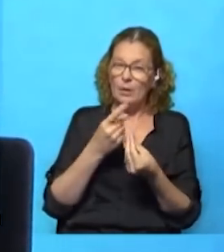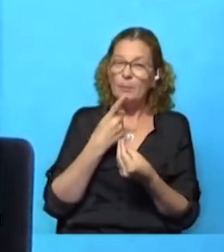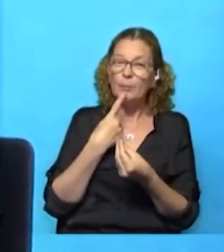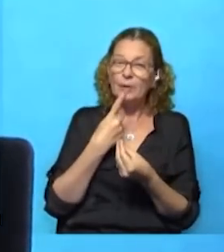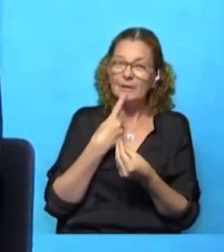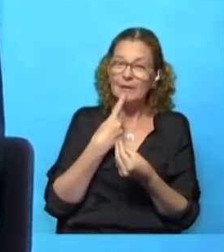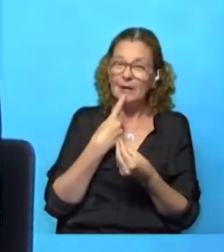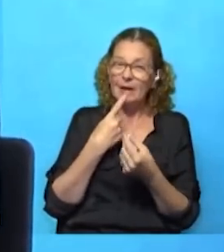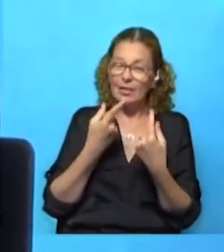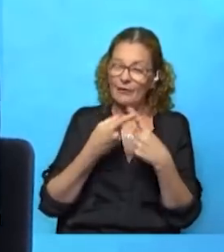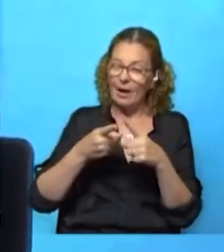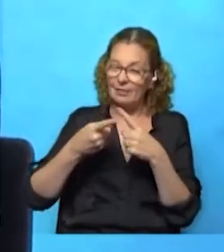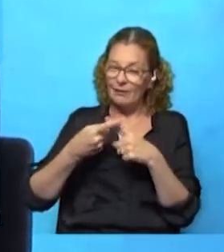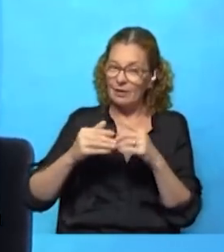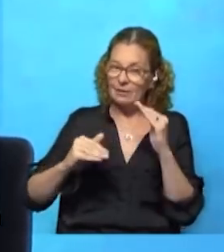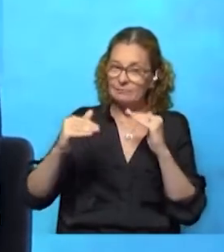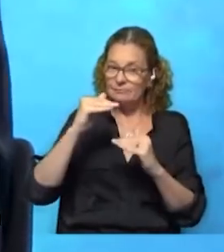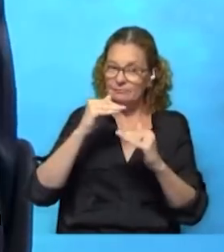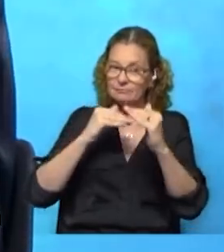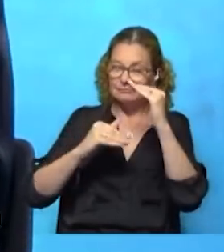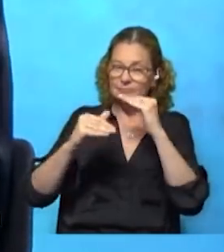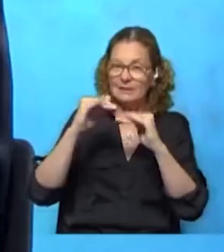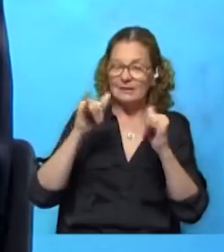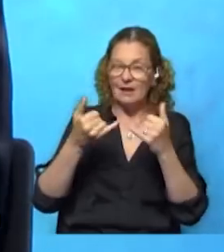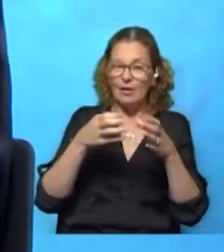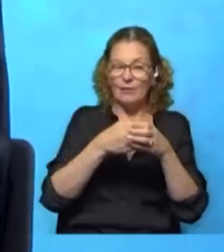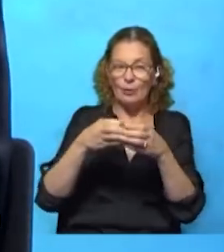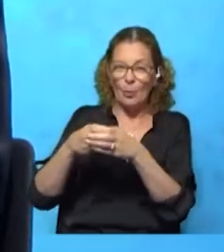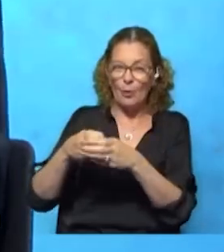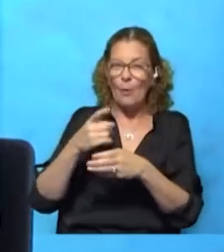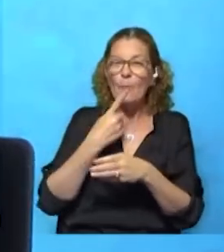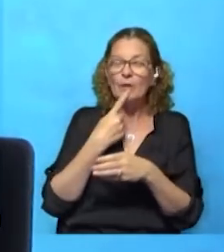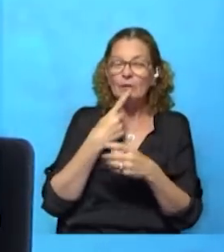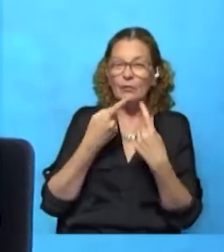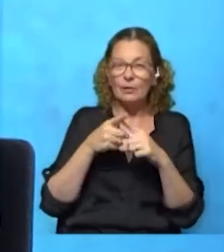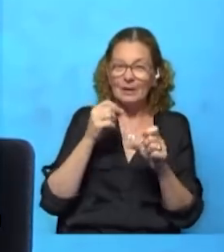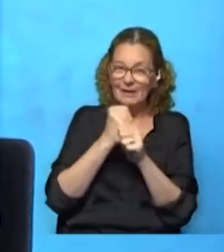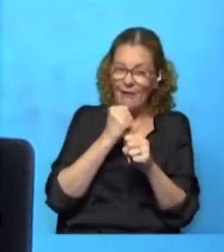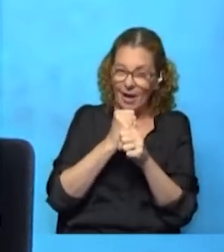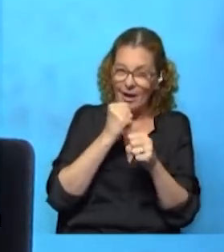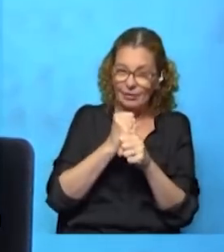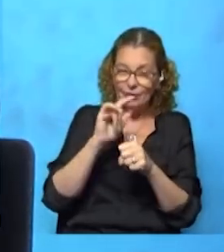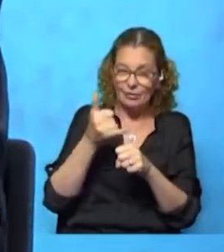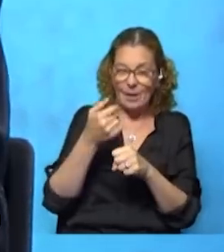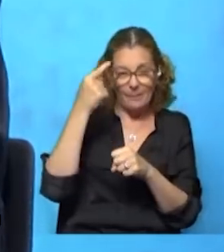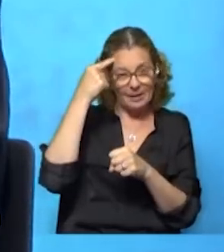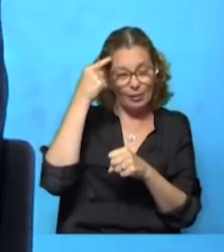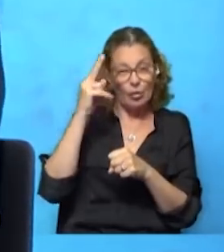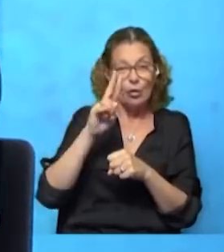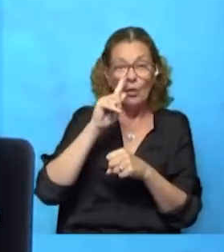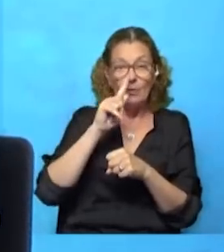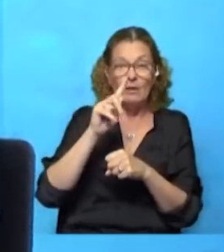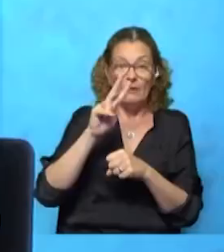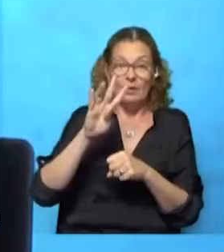a varios niveles no este porque ya los distintos partidos vienen trabajando y pensando en el 2024 por un lado